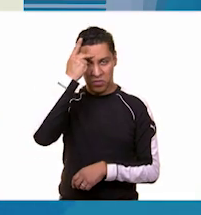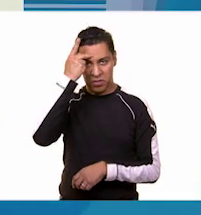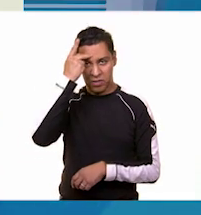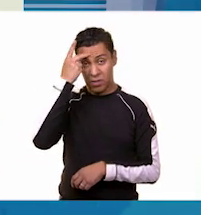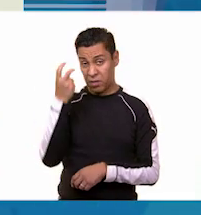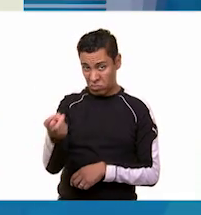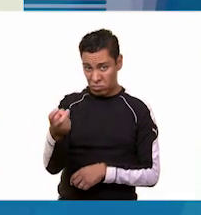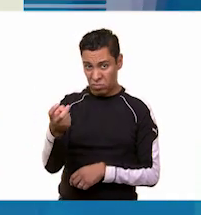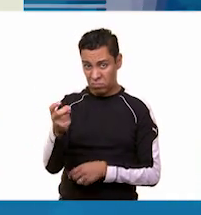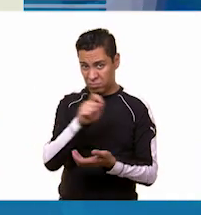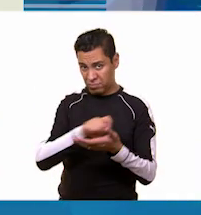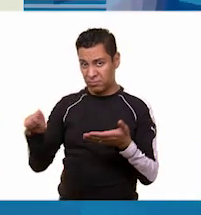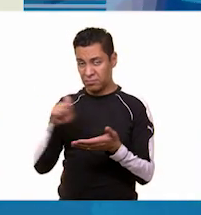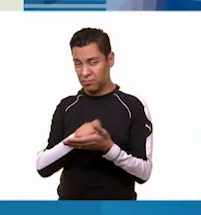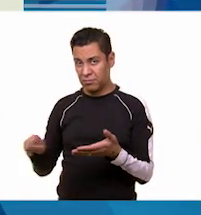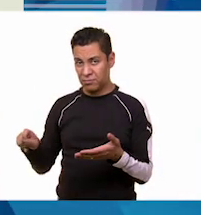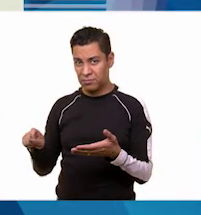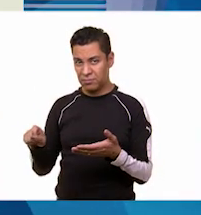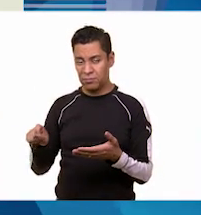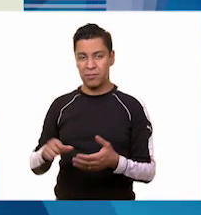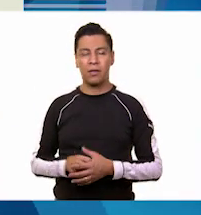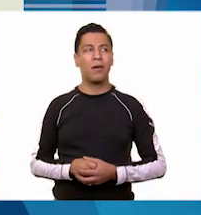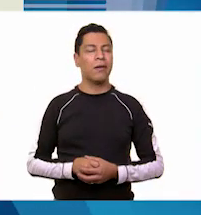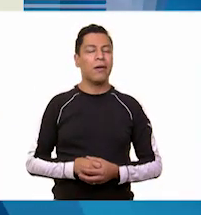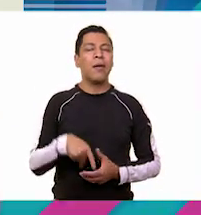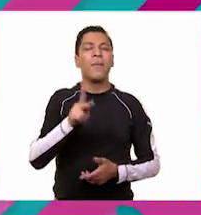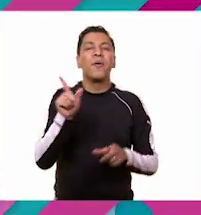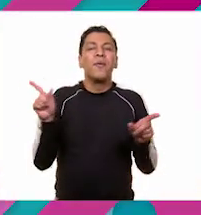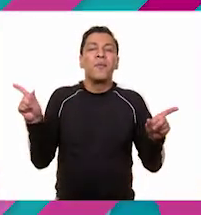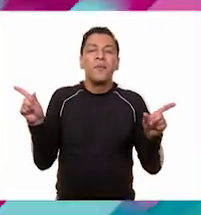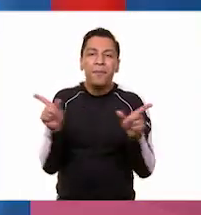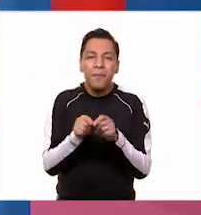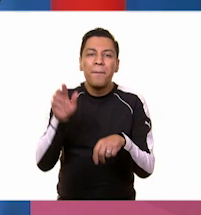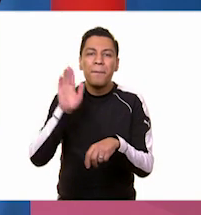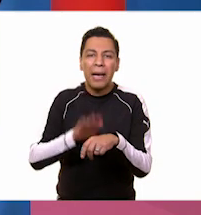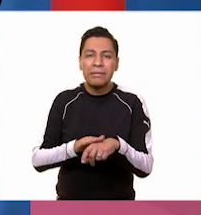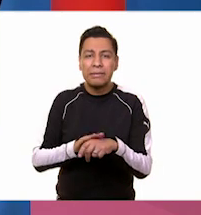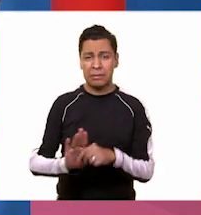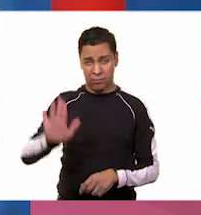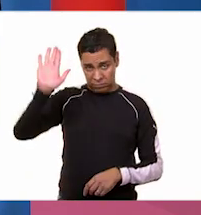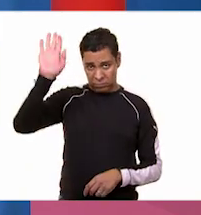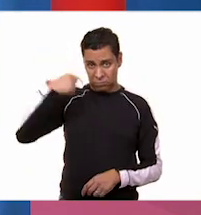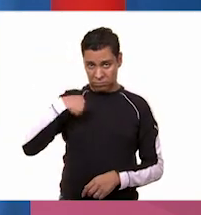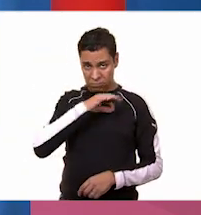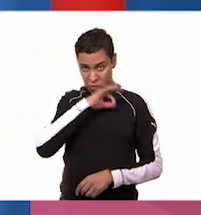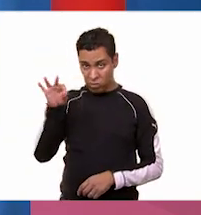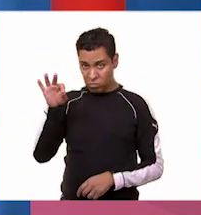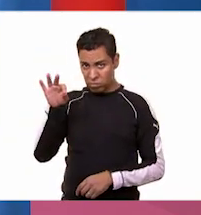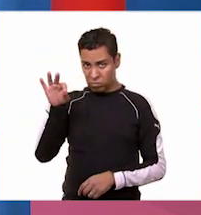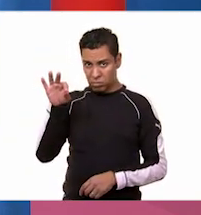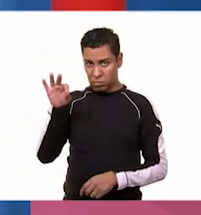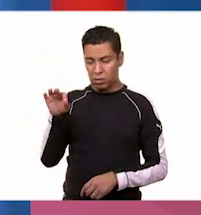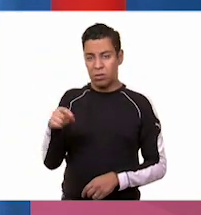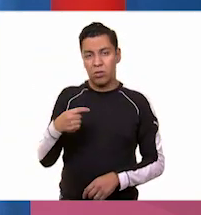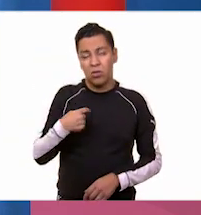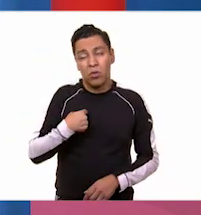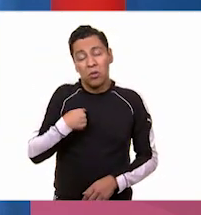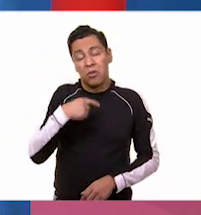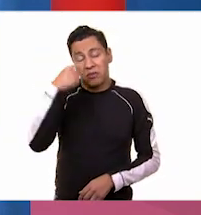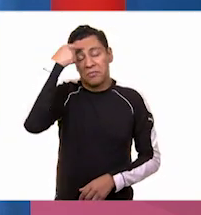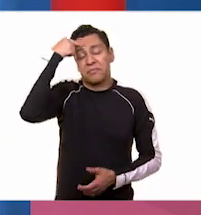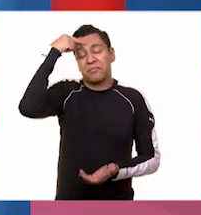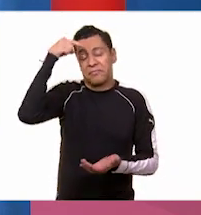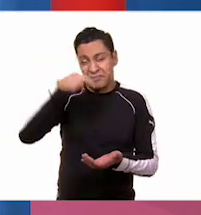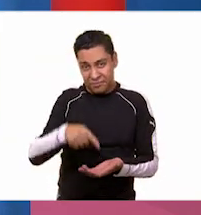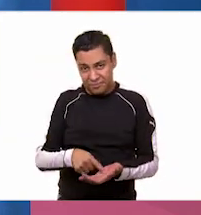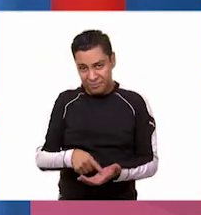¿cómo quedaría un poco más concreta la respuesta? A ver, yo puedo intentar, maestro, porque según yo, y a partir de lo